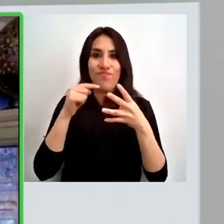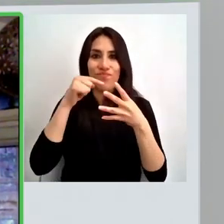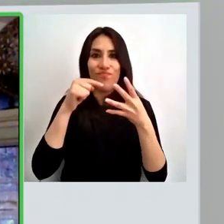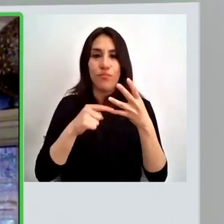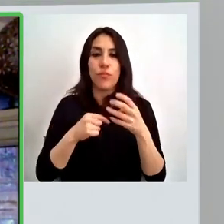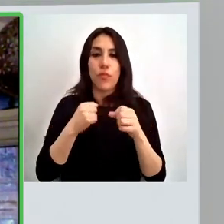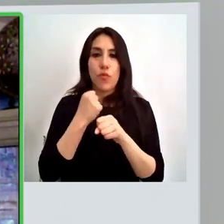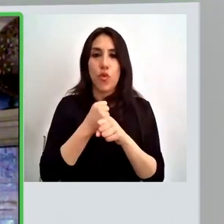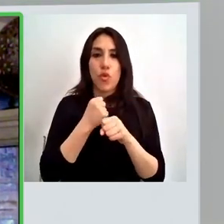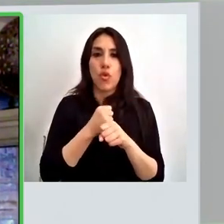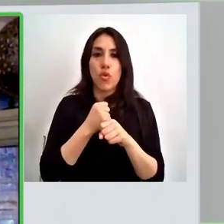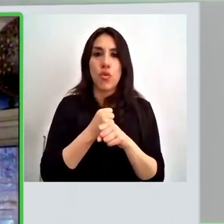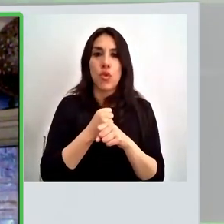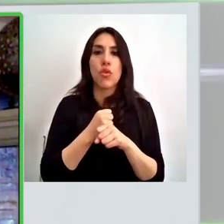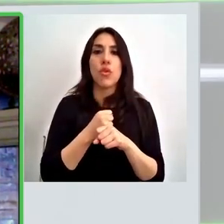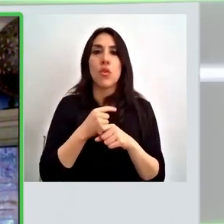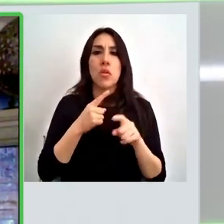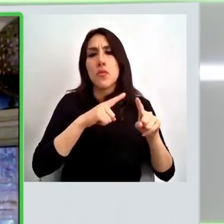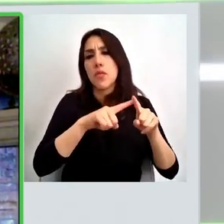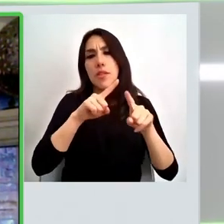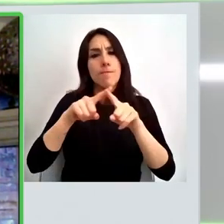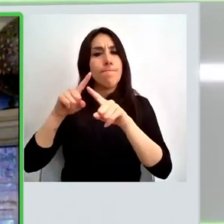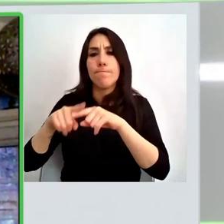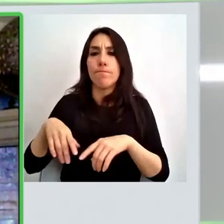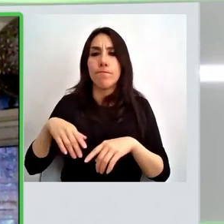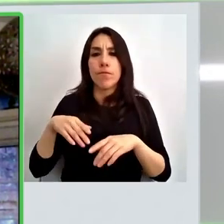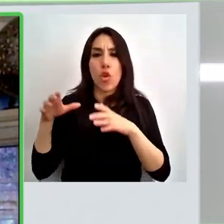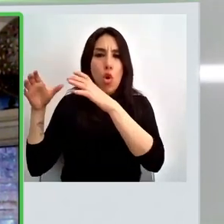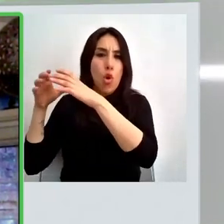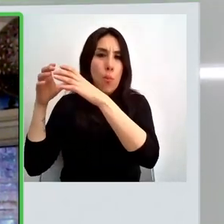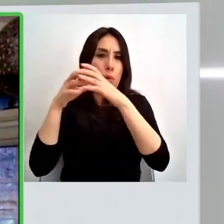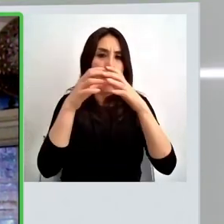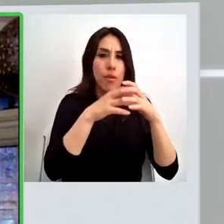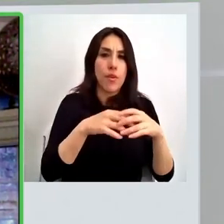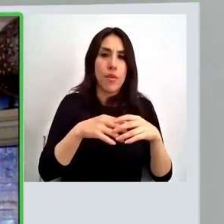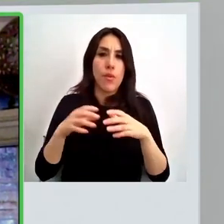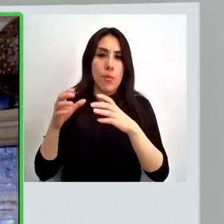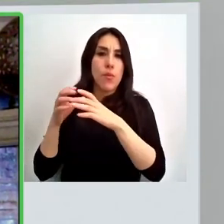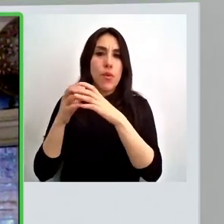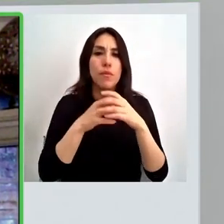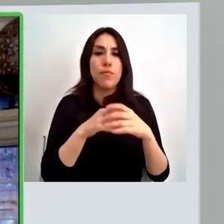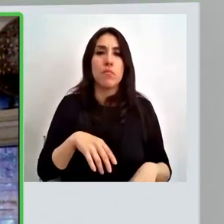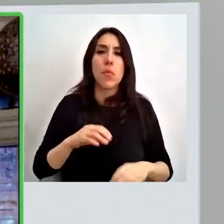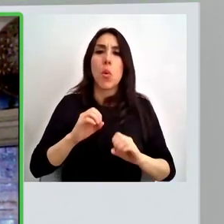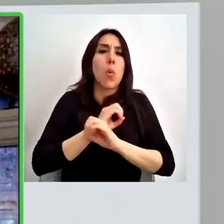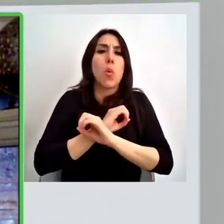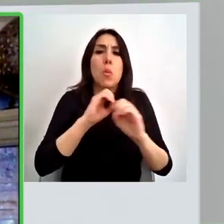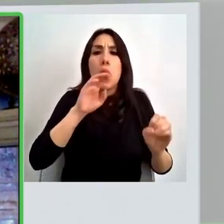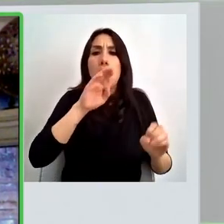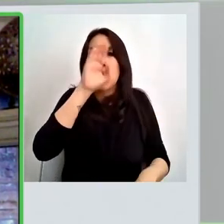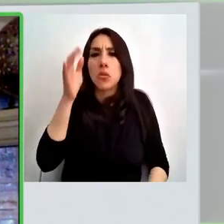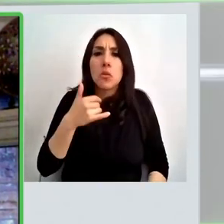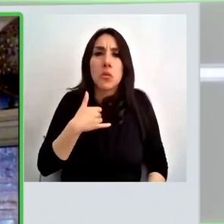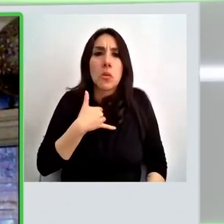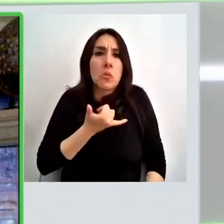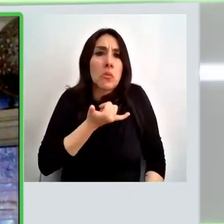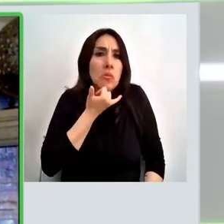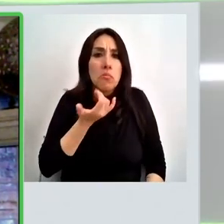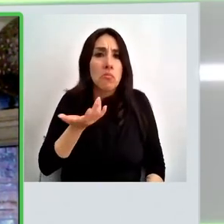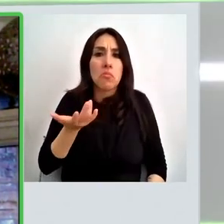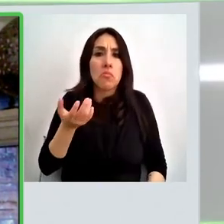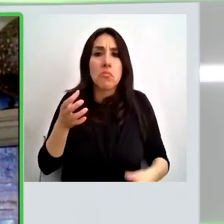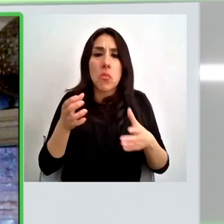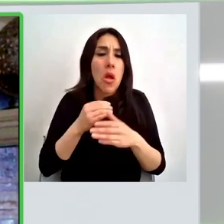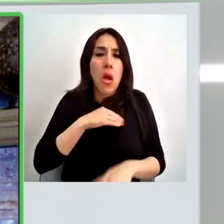y nunca me arrepentido de hacer este tipo de grupos es un instrumento es genial de